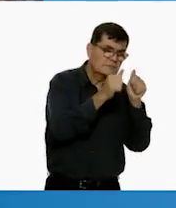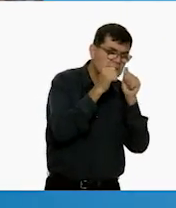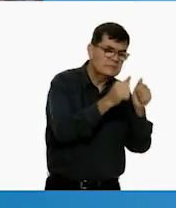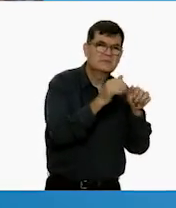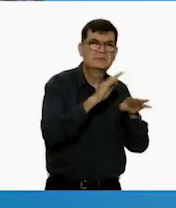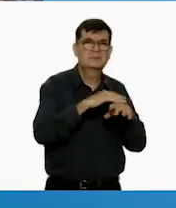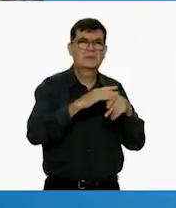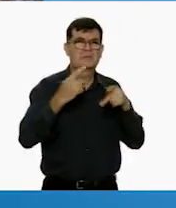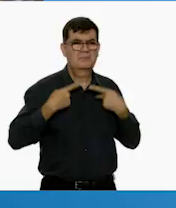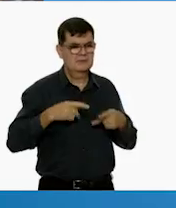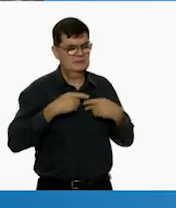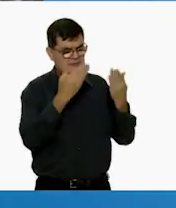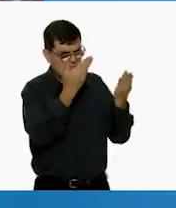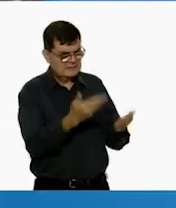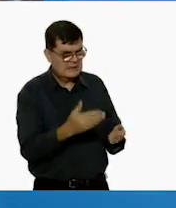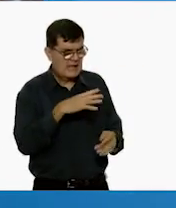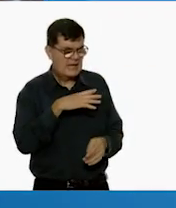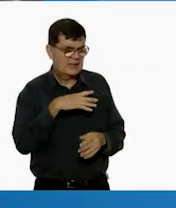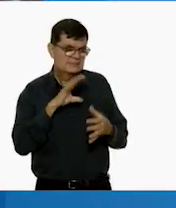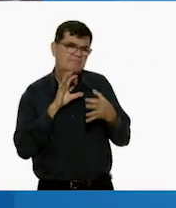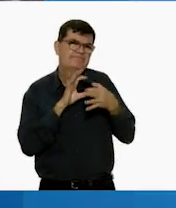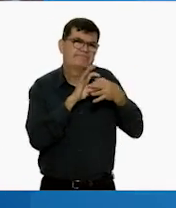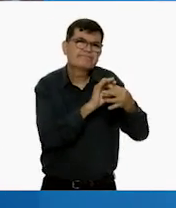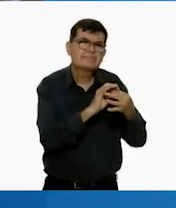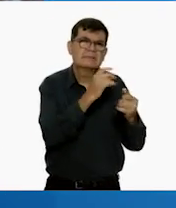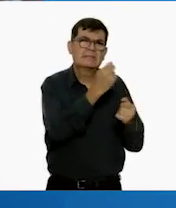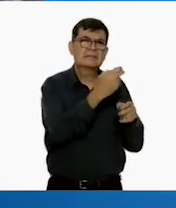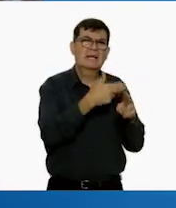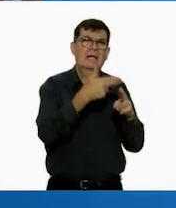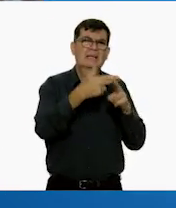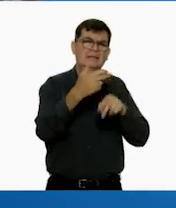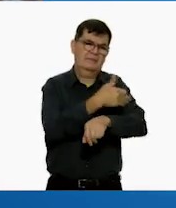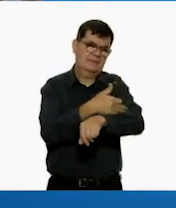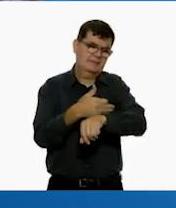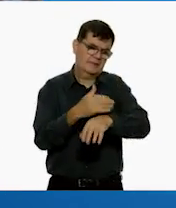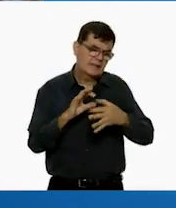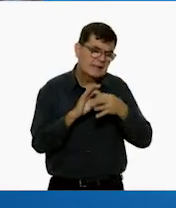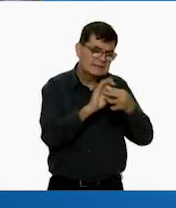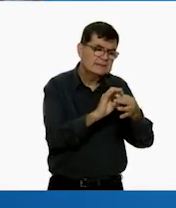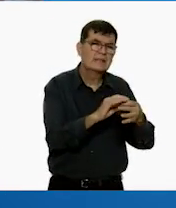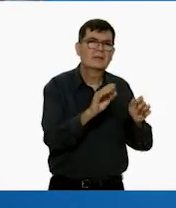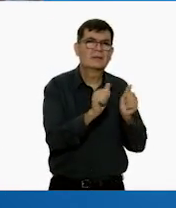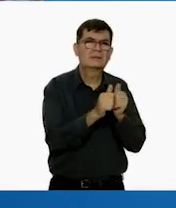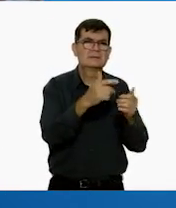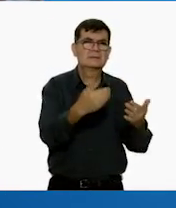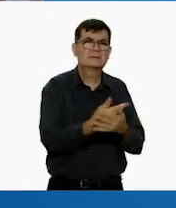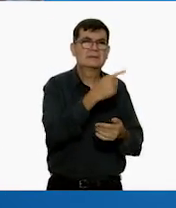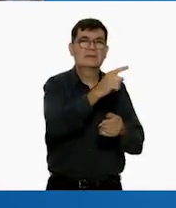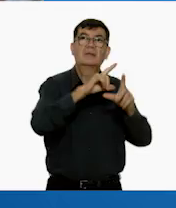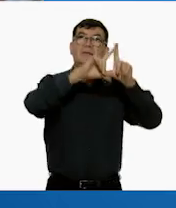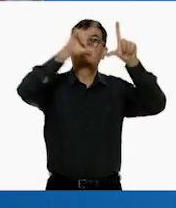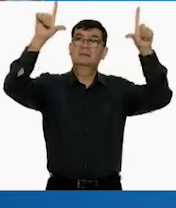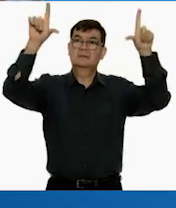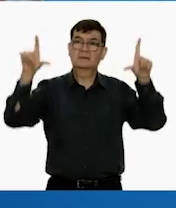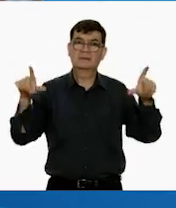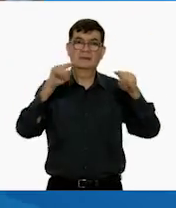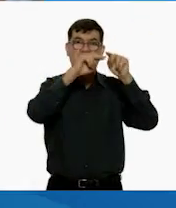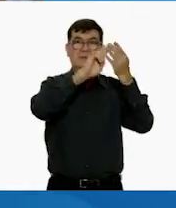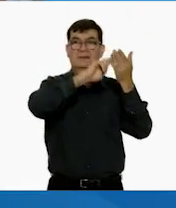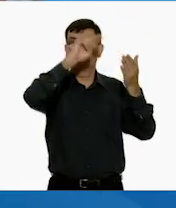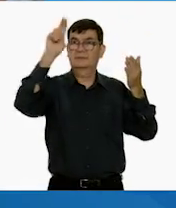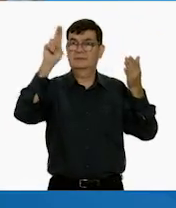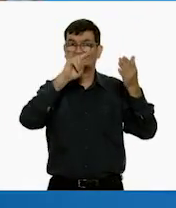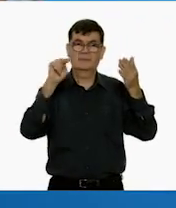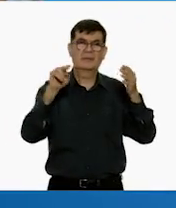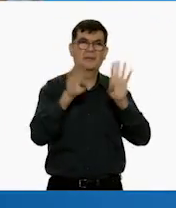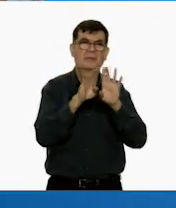admiraba a su persona y sentía que tenía cierto nexo con él, incluso familiar. En este mural que retrata los periodos